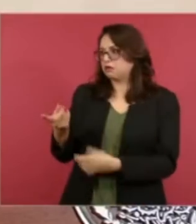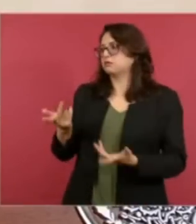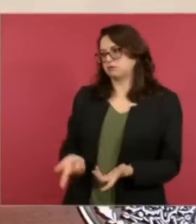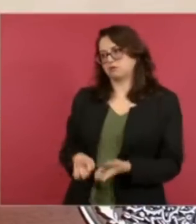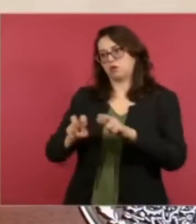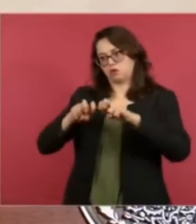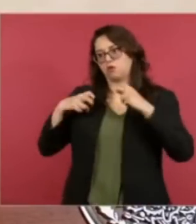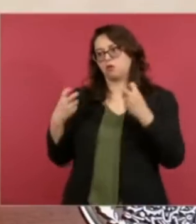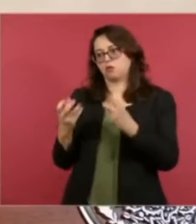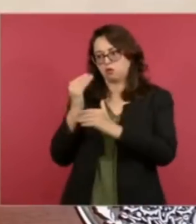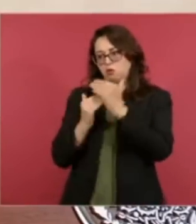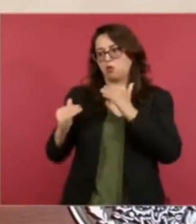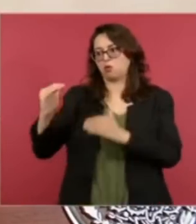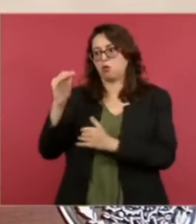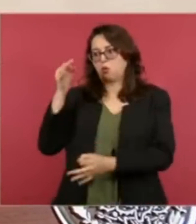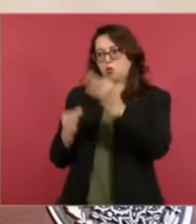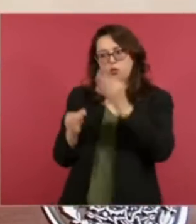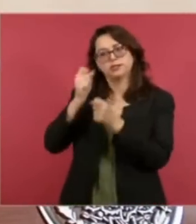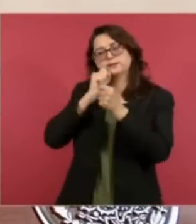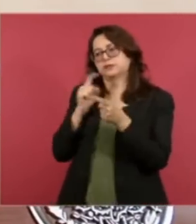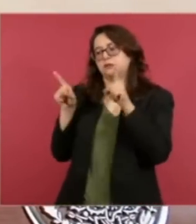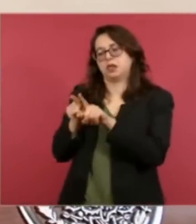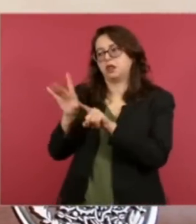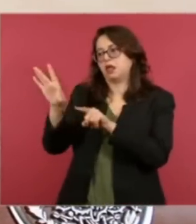en la Constitución de 1856